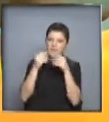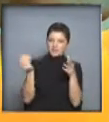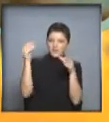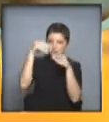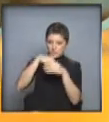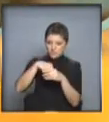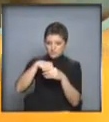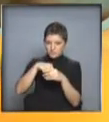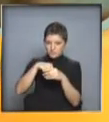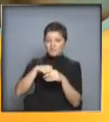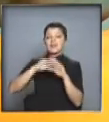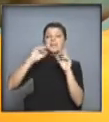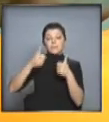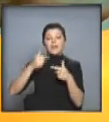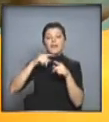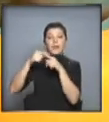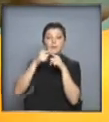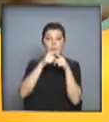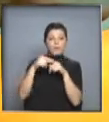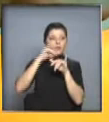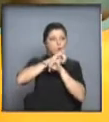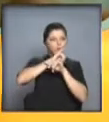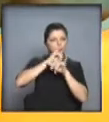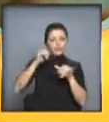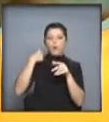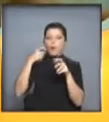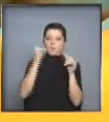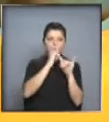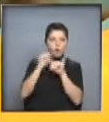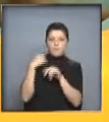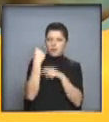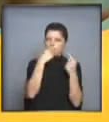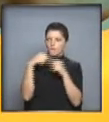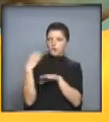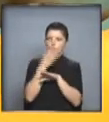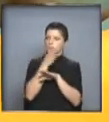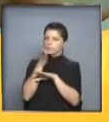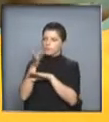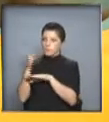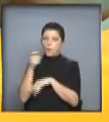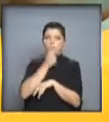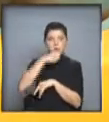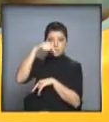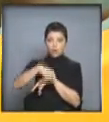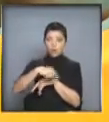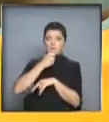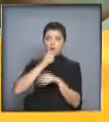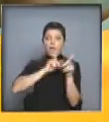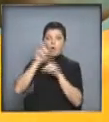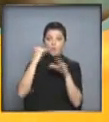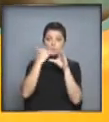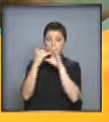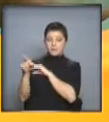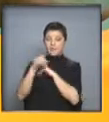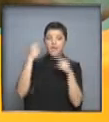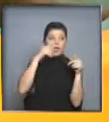vincula más cantidad de medios y más cantidad de programas, porque hoy hasta los mensajes se mandan subliminales y tácitos, no solamente en